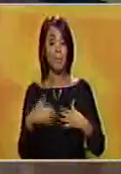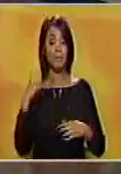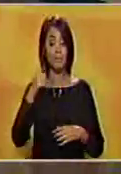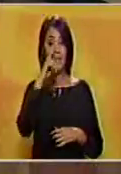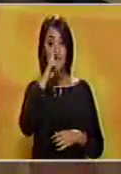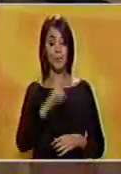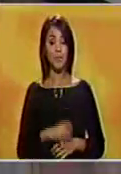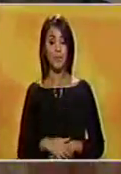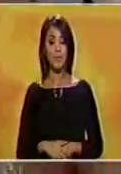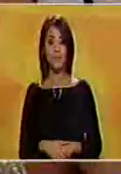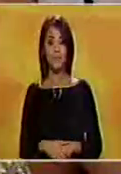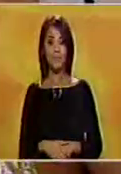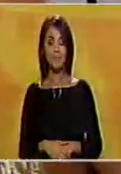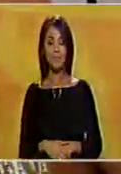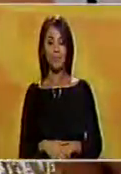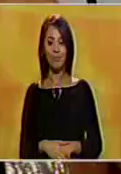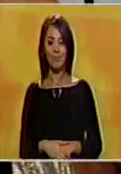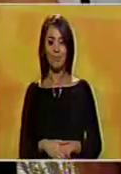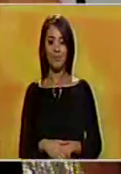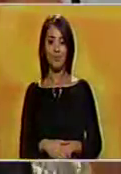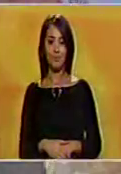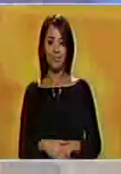años.